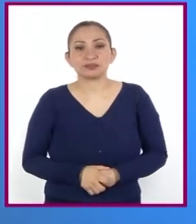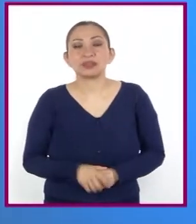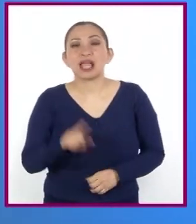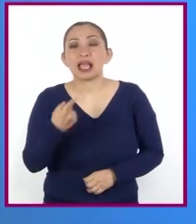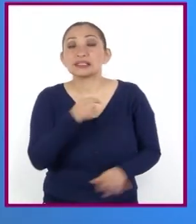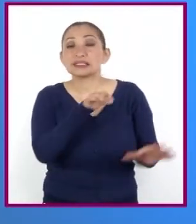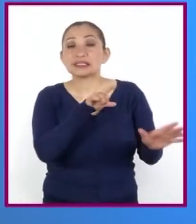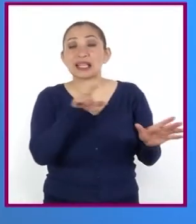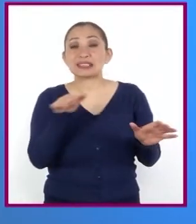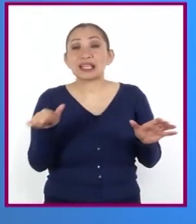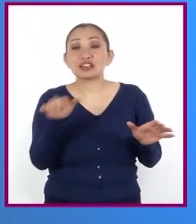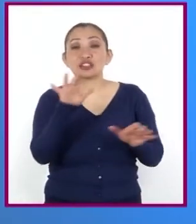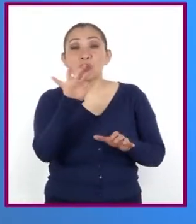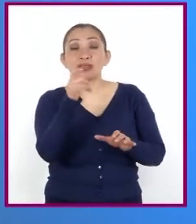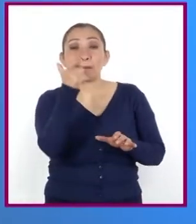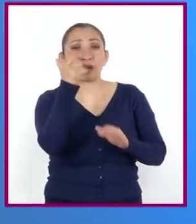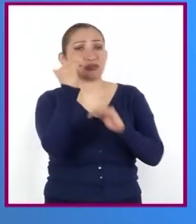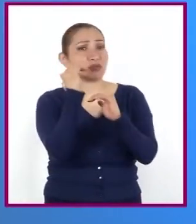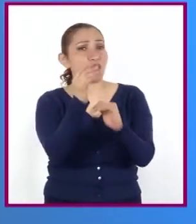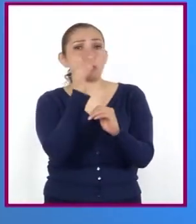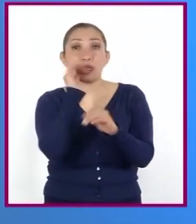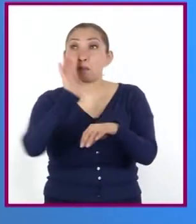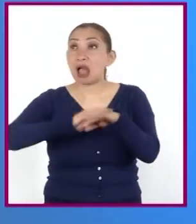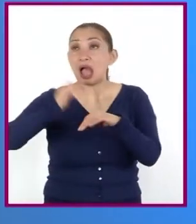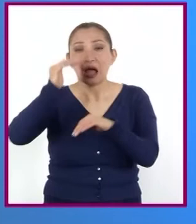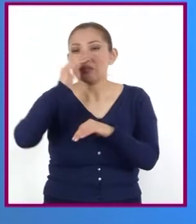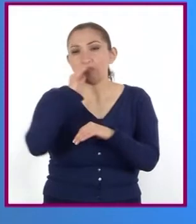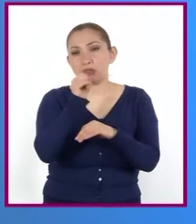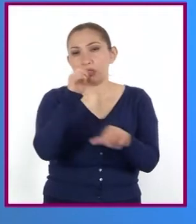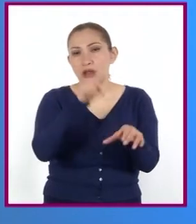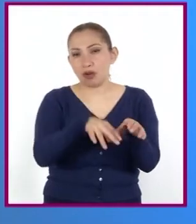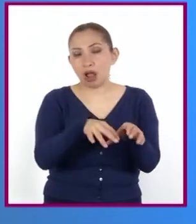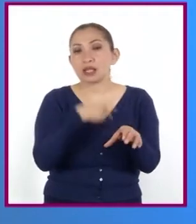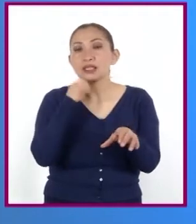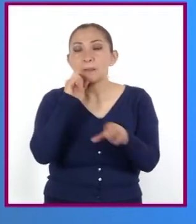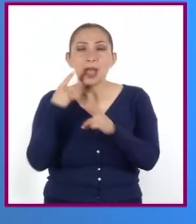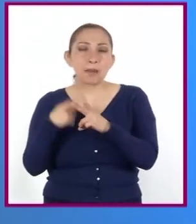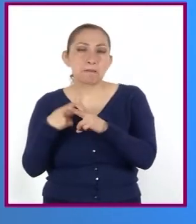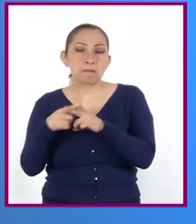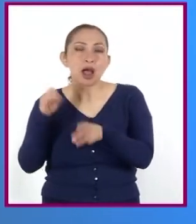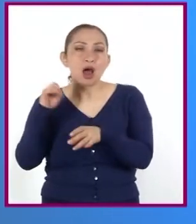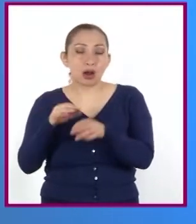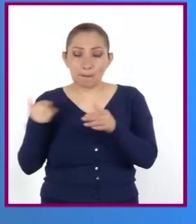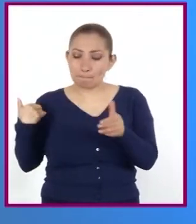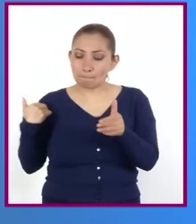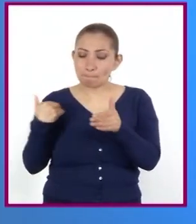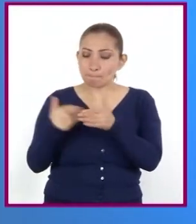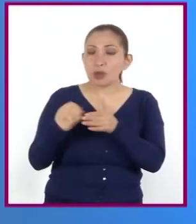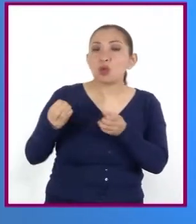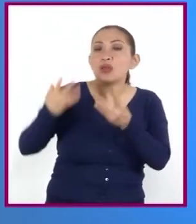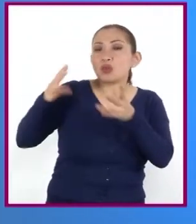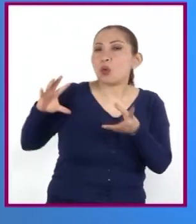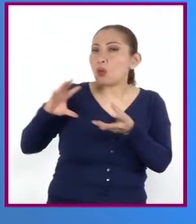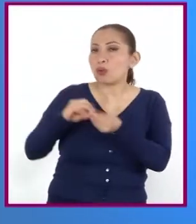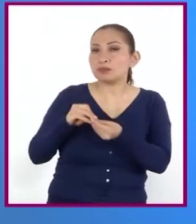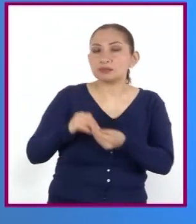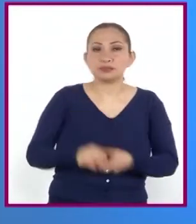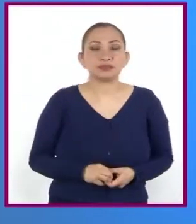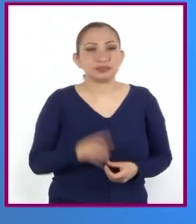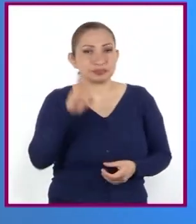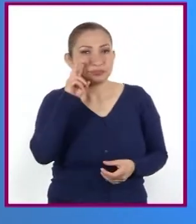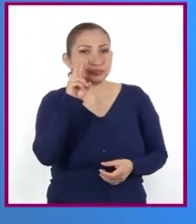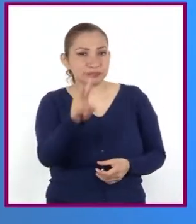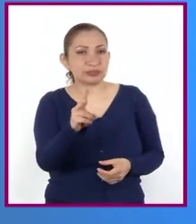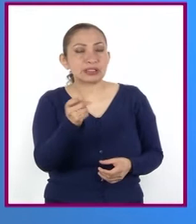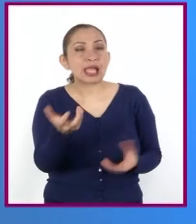es de 650 pesos, así como calcular el ahorro acumulado en ese momento.